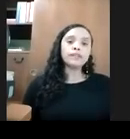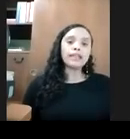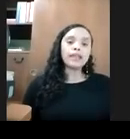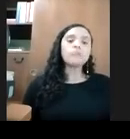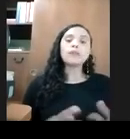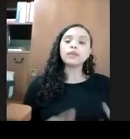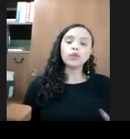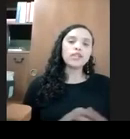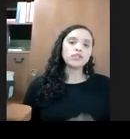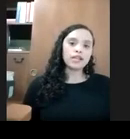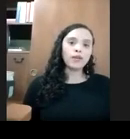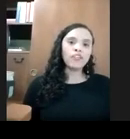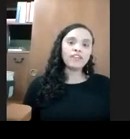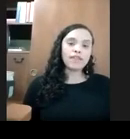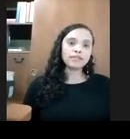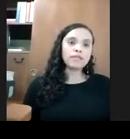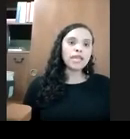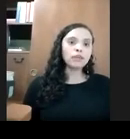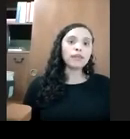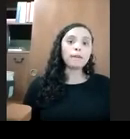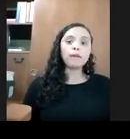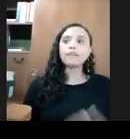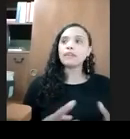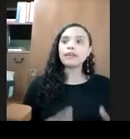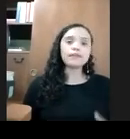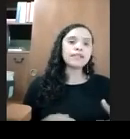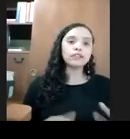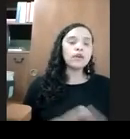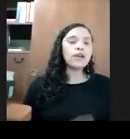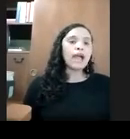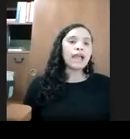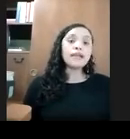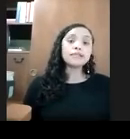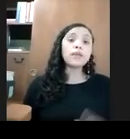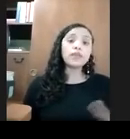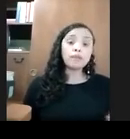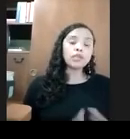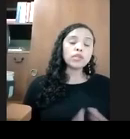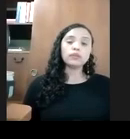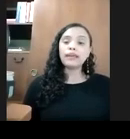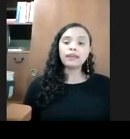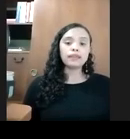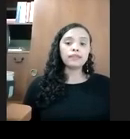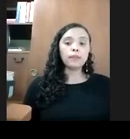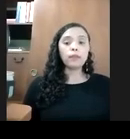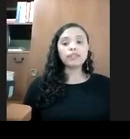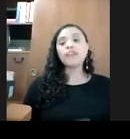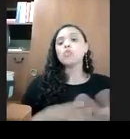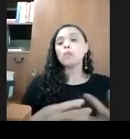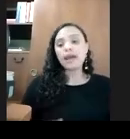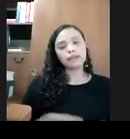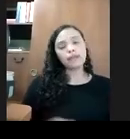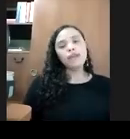un observatorio venezolano de envejecimiento. Estamos revisando alianzas, porque hay muchas voluntades que están dispuestas